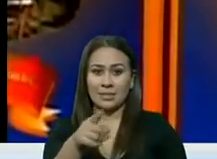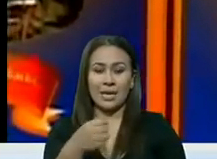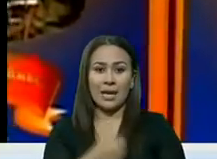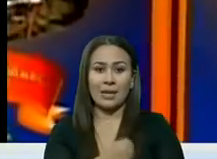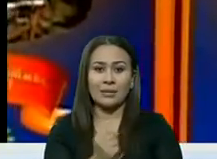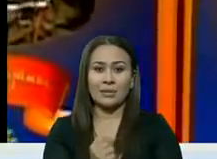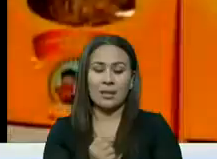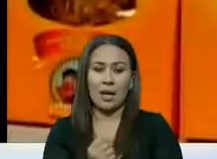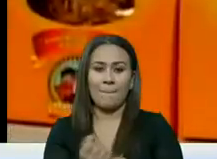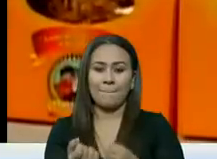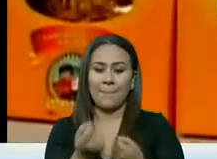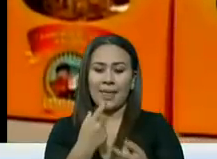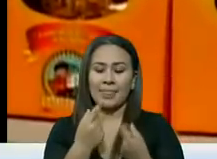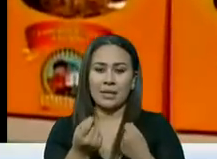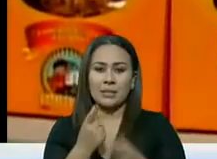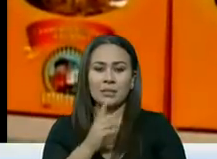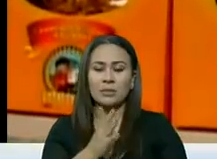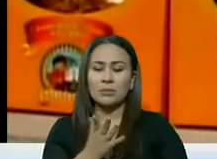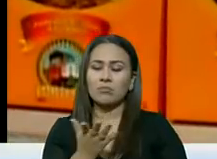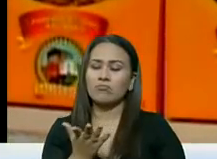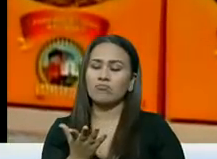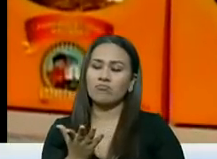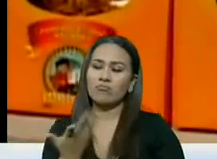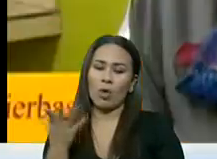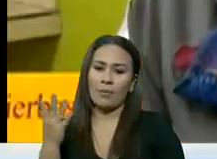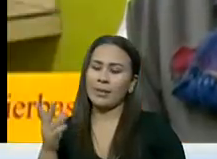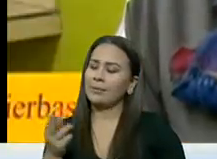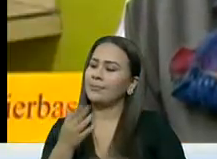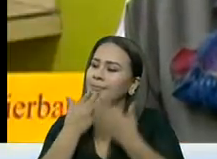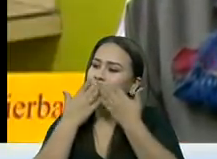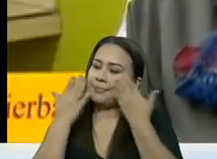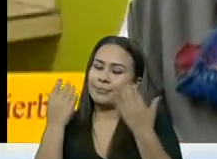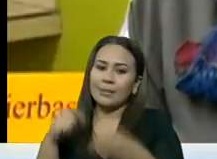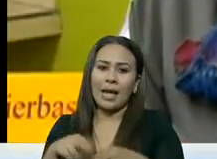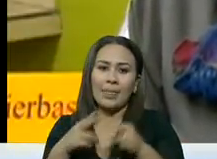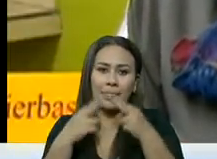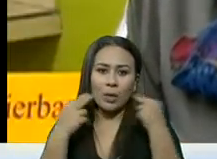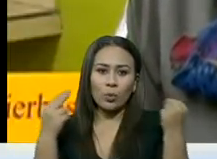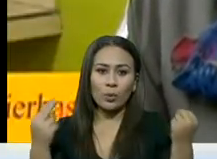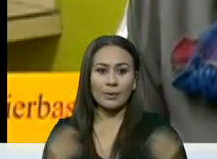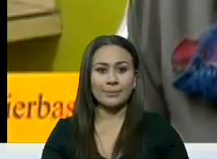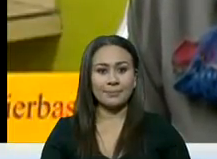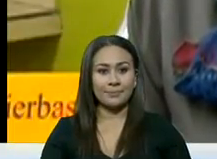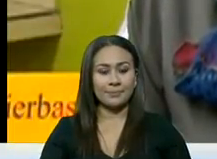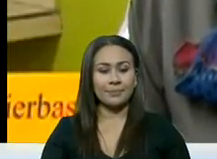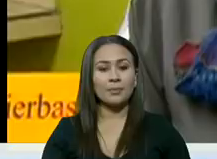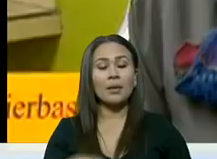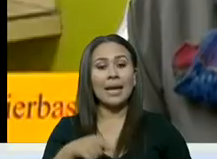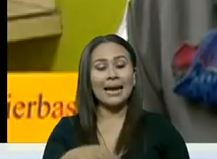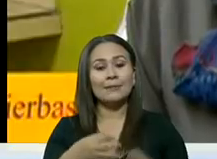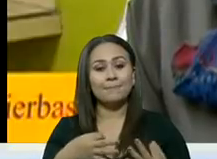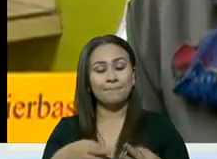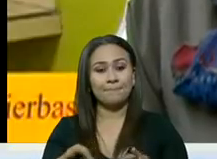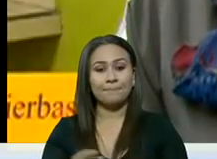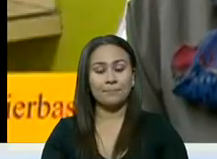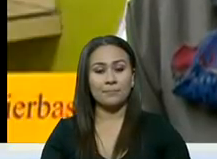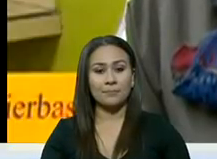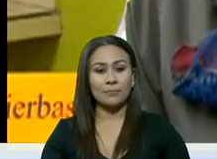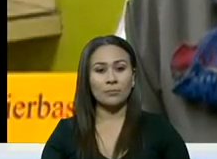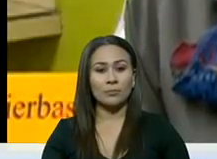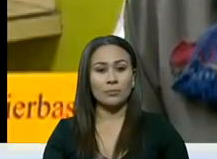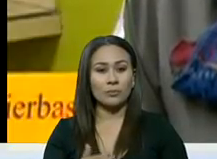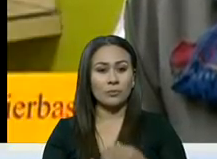de que tenemos nuestro alrededor, está rico en medicina natural, de las cuales un